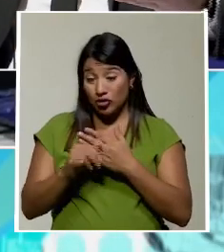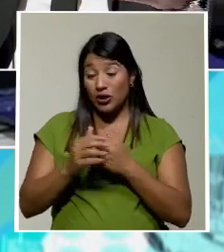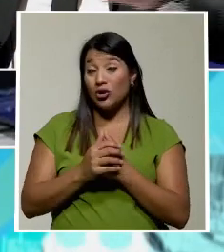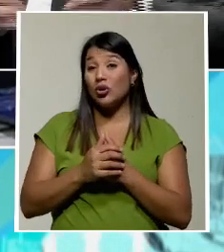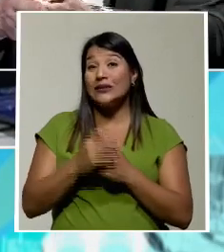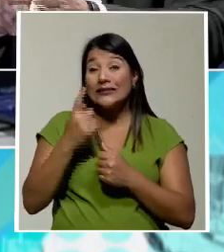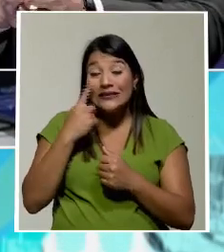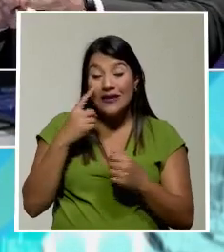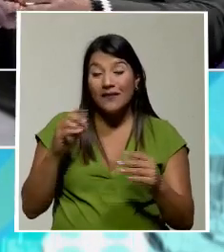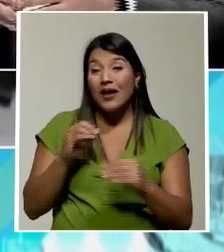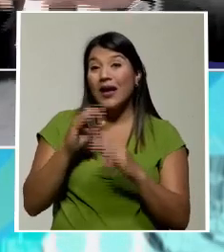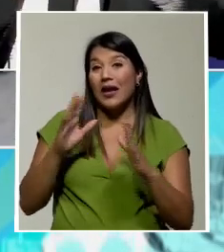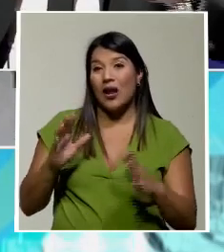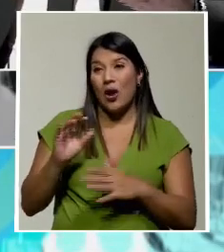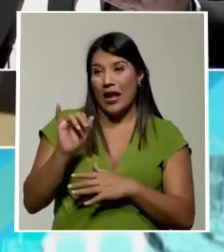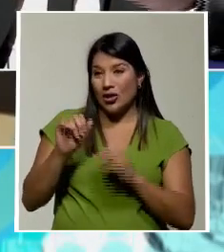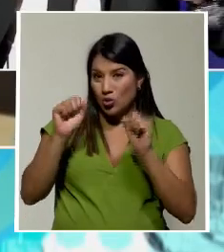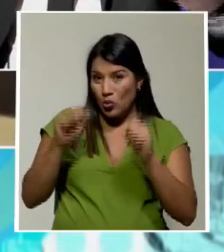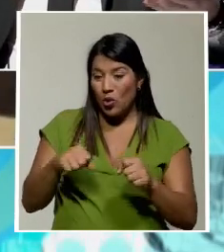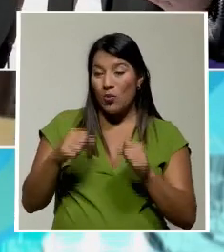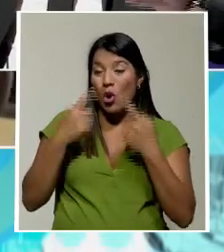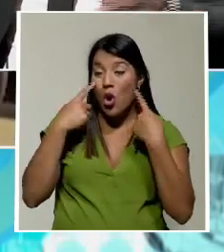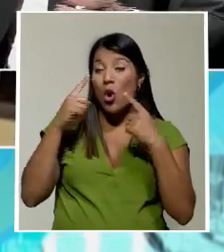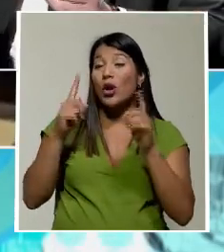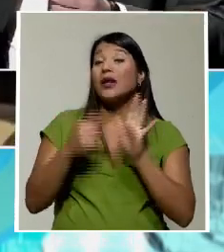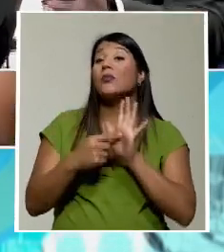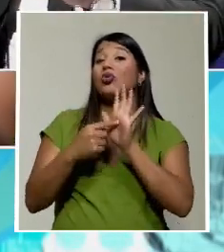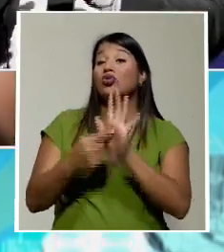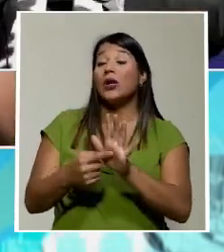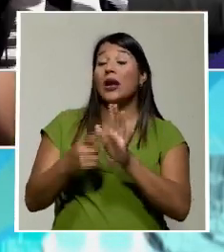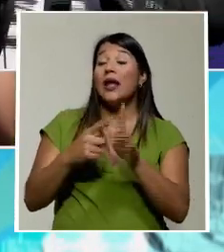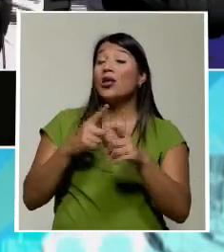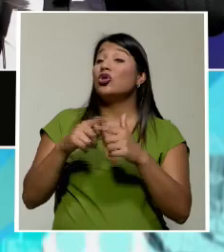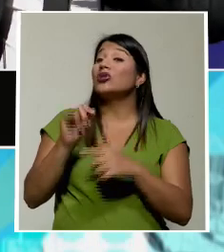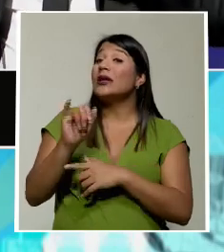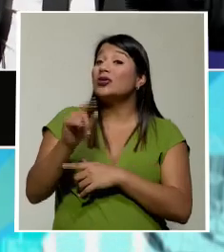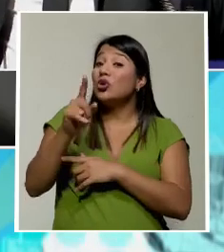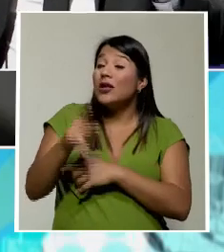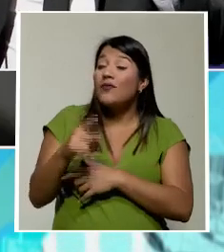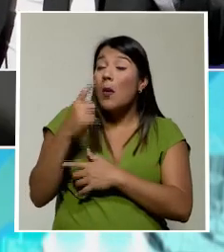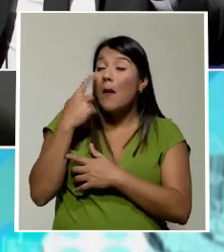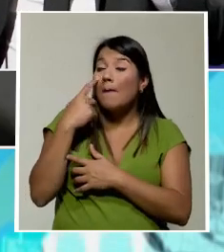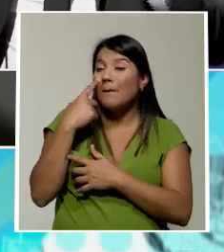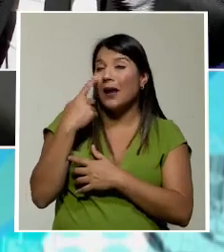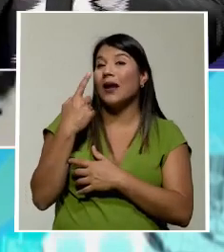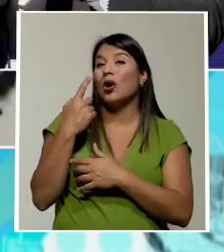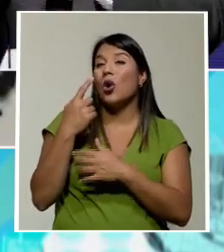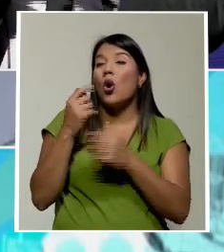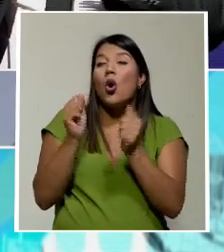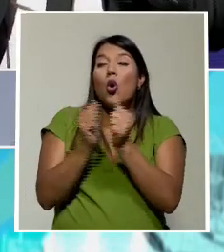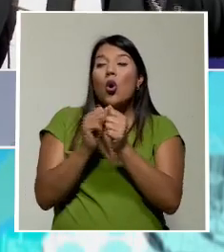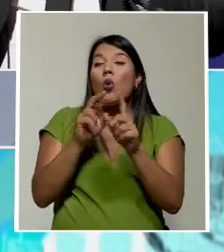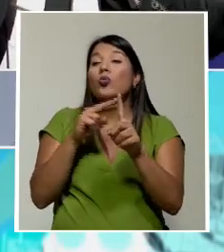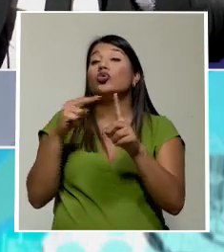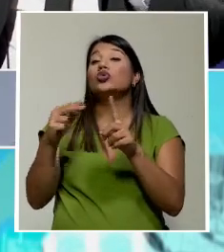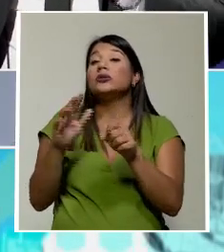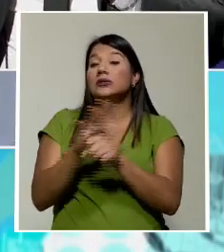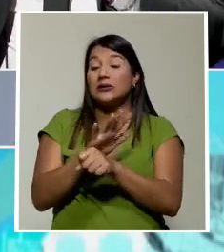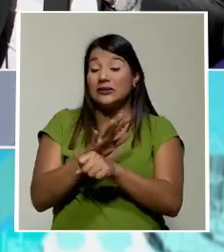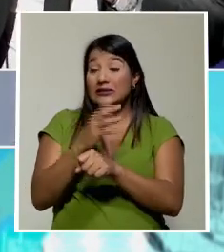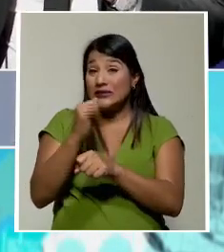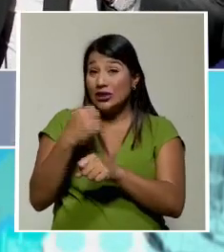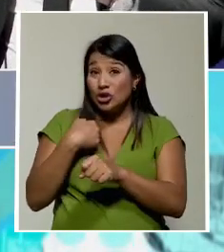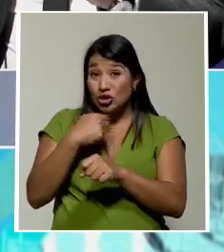ve, ¿verdad? Es algo que se logra demostrar y se ve. Entonces eso hay que verlo con esa visión de conjunto, que sumando todos